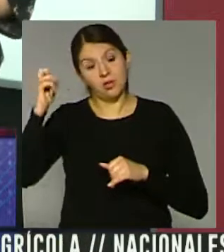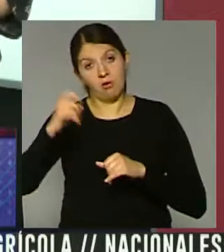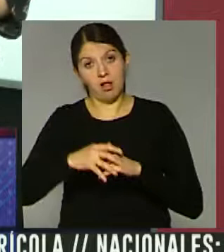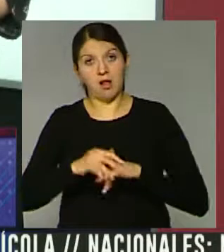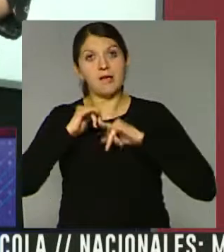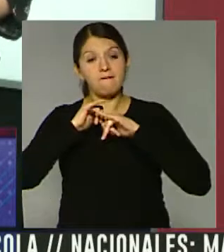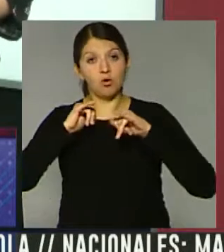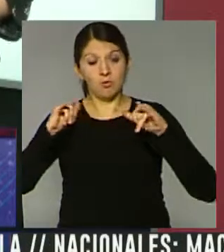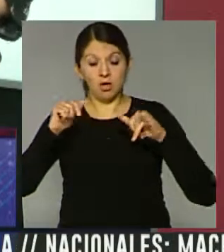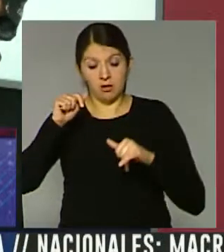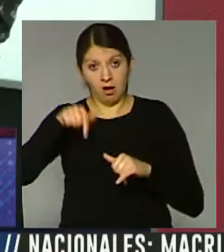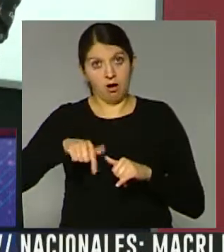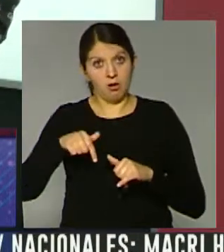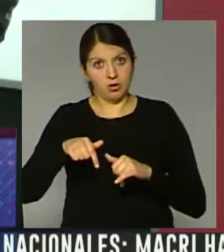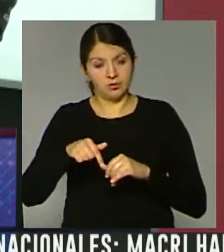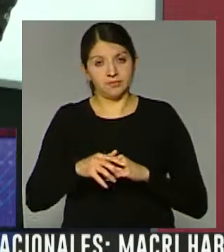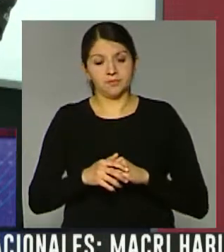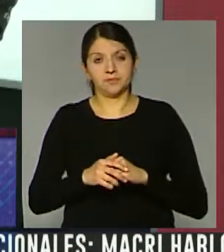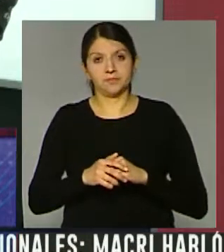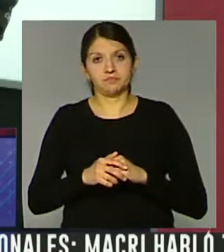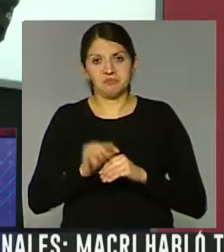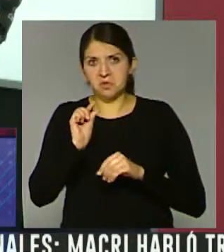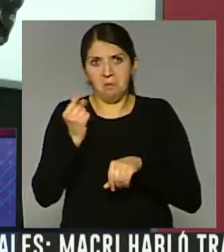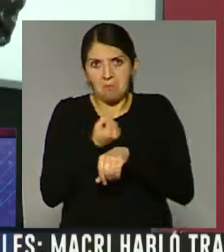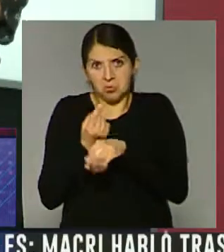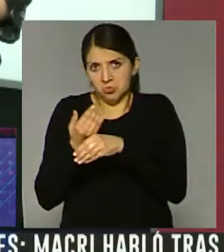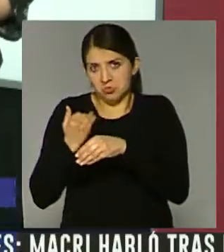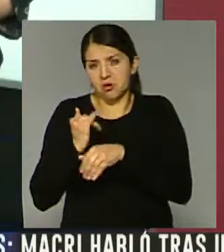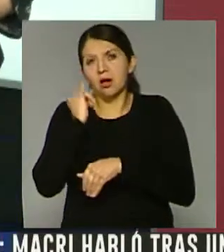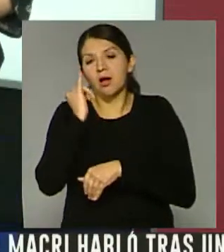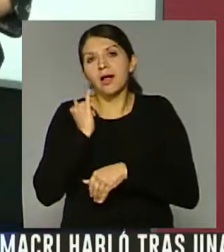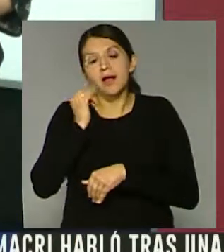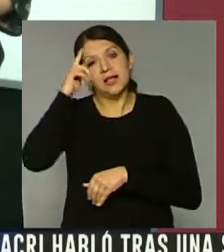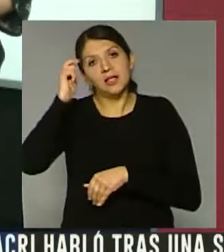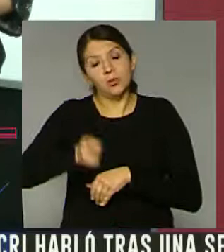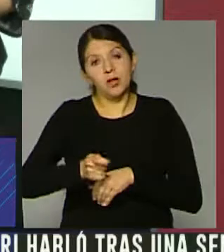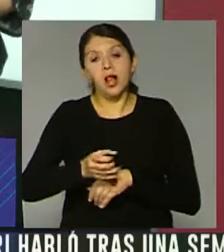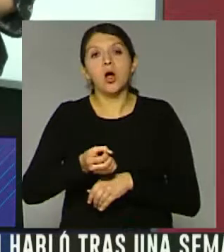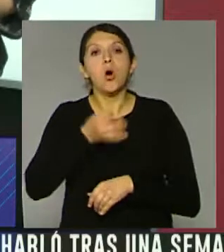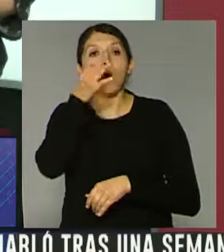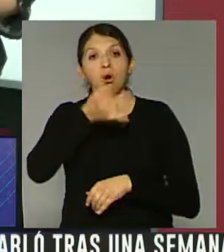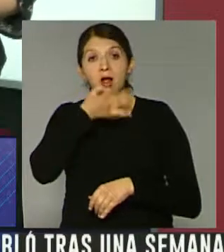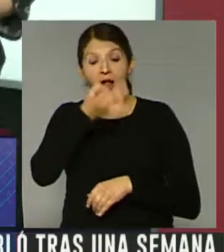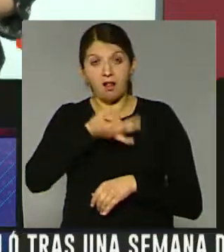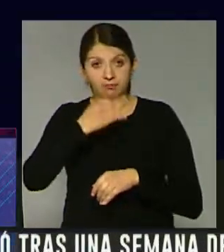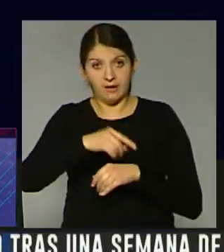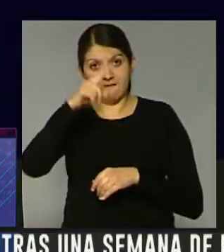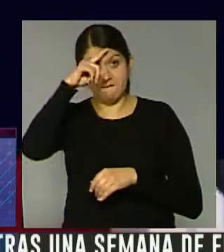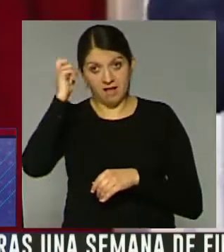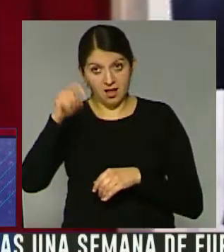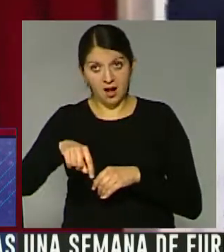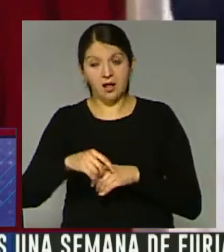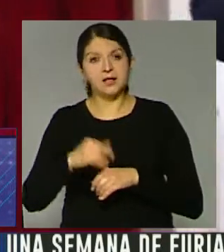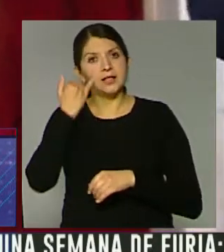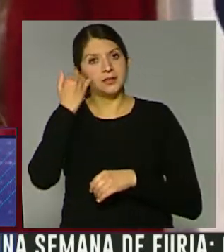información nacional que se conoció hace algunos minutos, lo que tiene que ver con el Tribunal Oral Federal que ordenó y fijó una